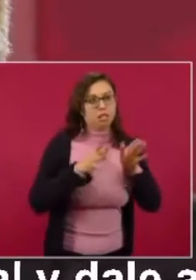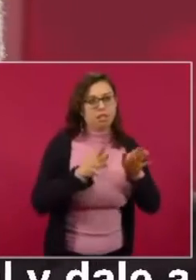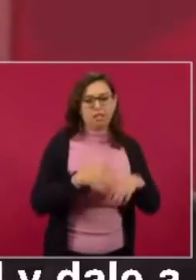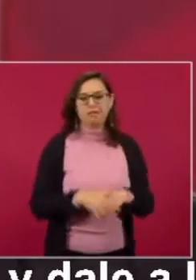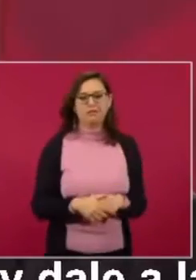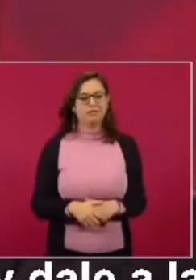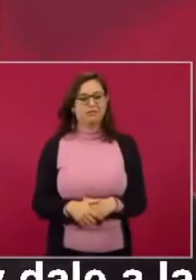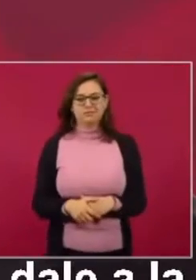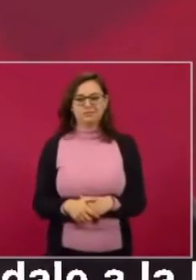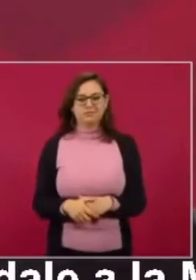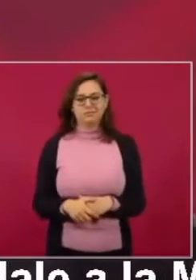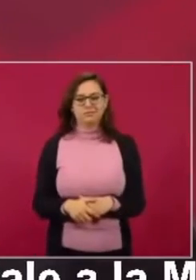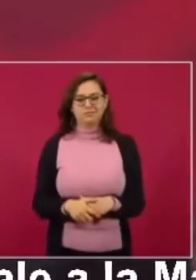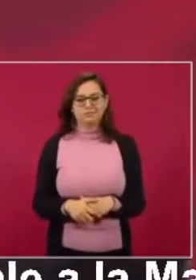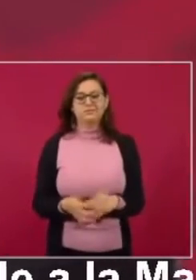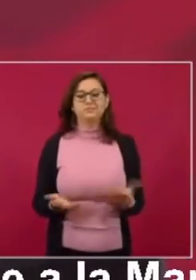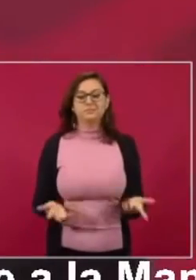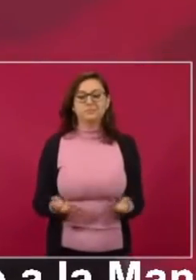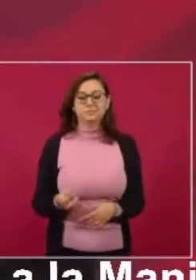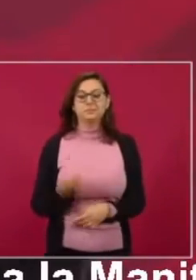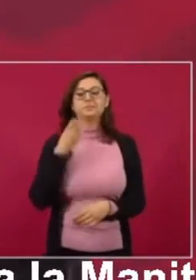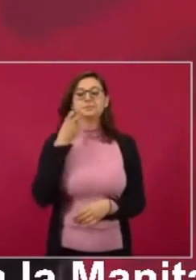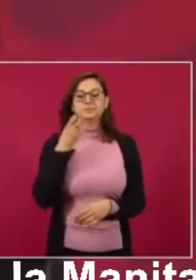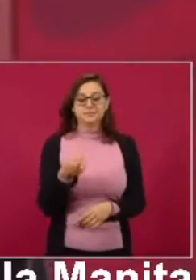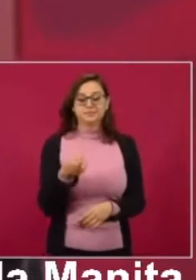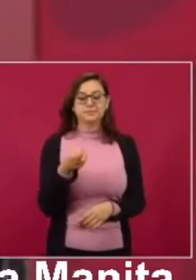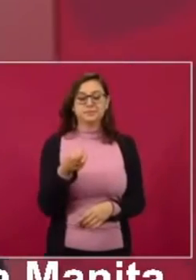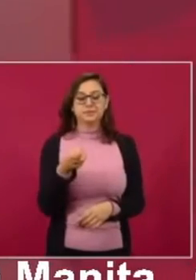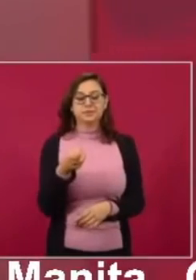y como parte de eso mismo